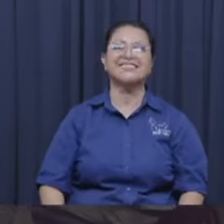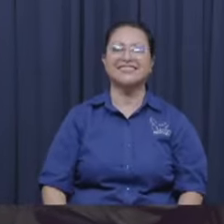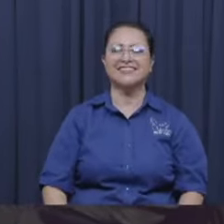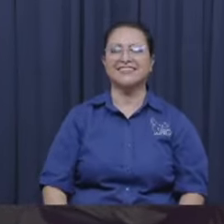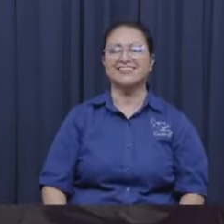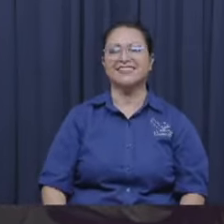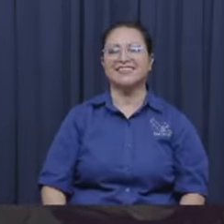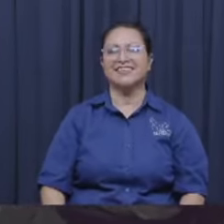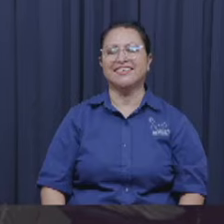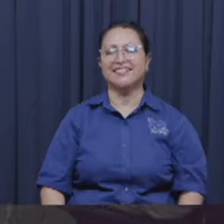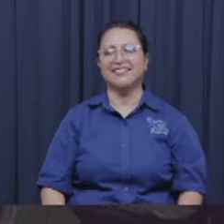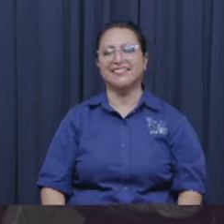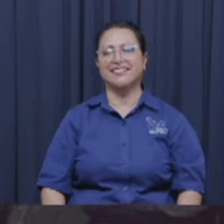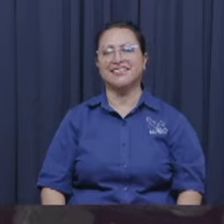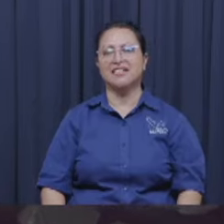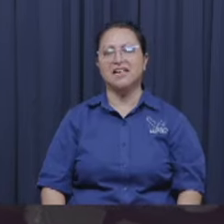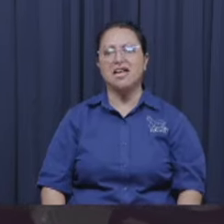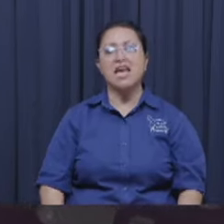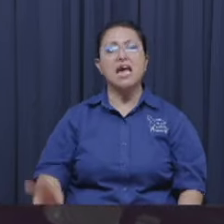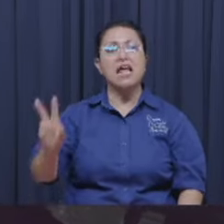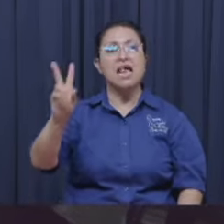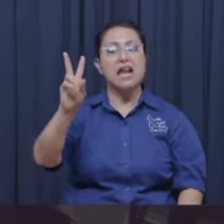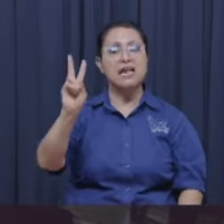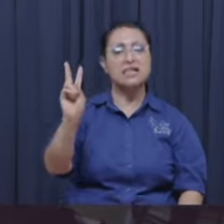Yo le puse el segundo sun,